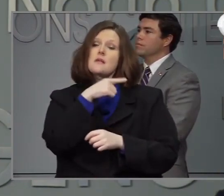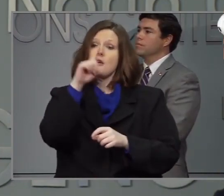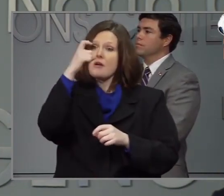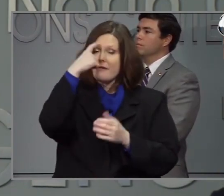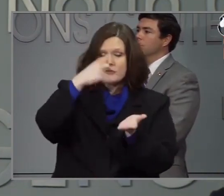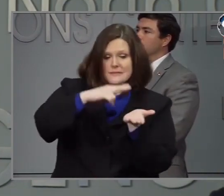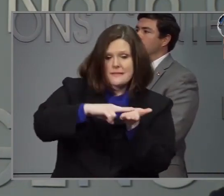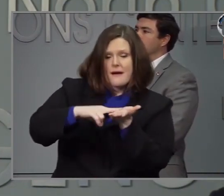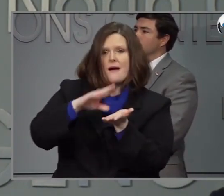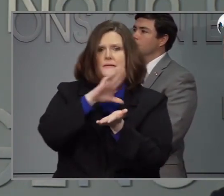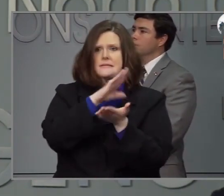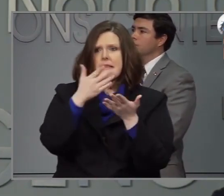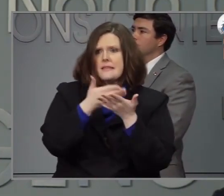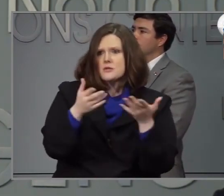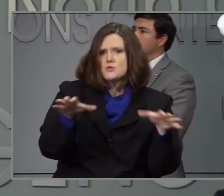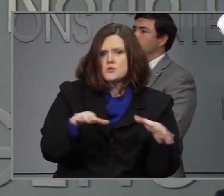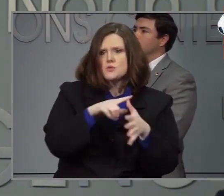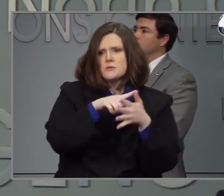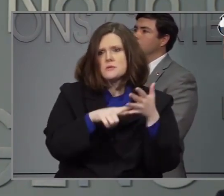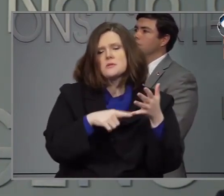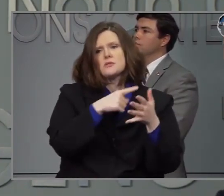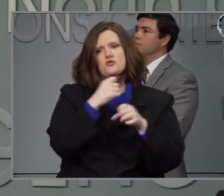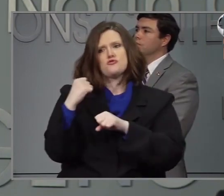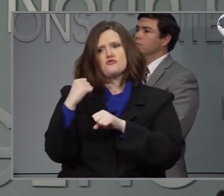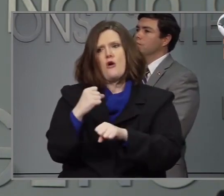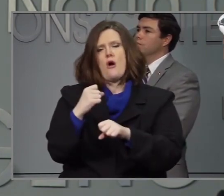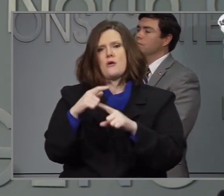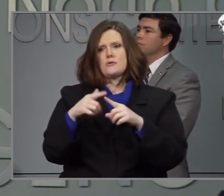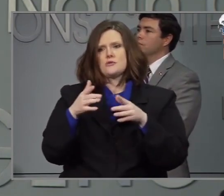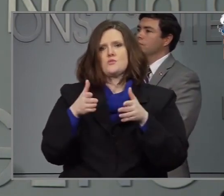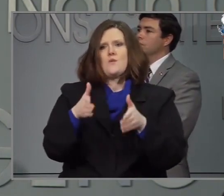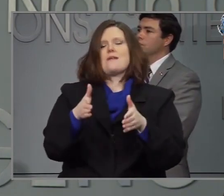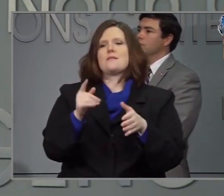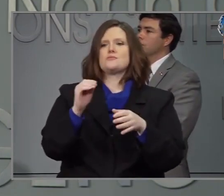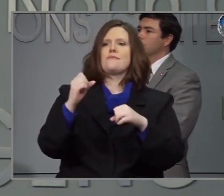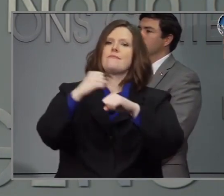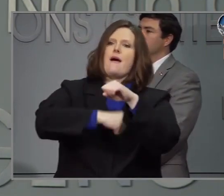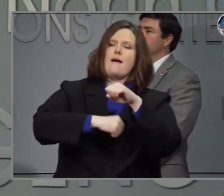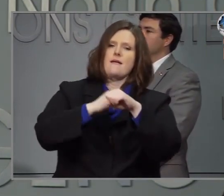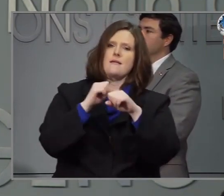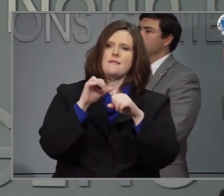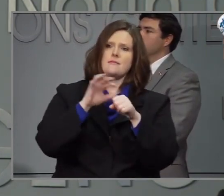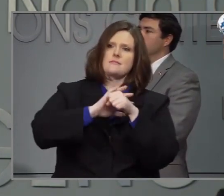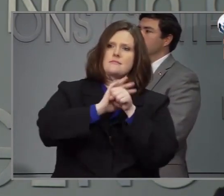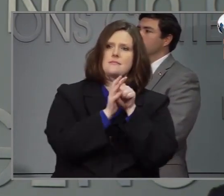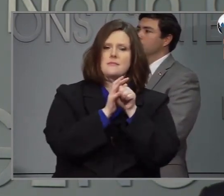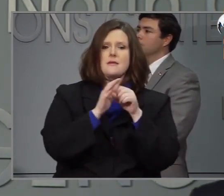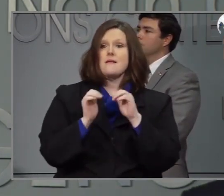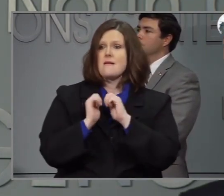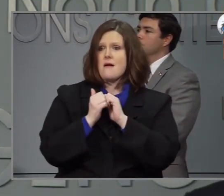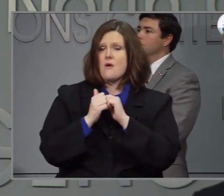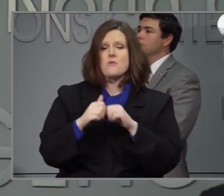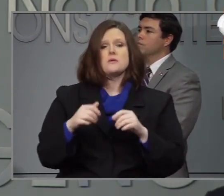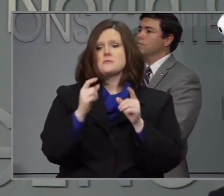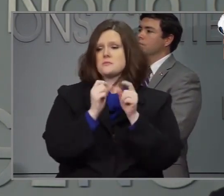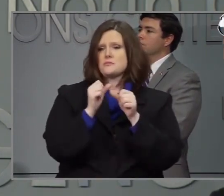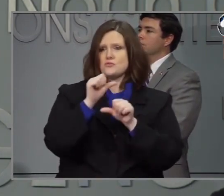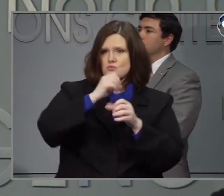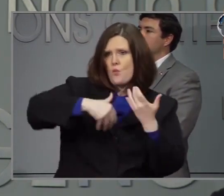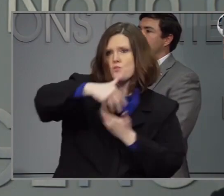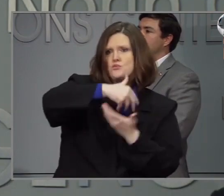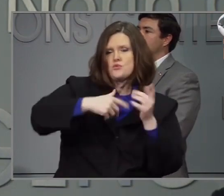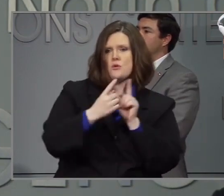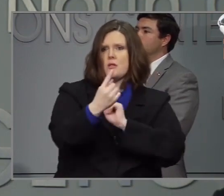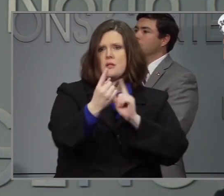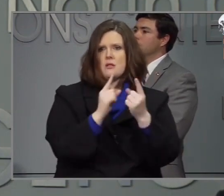este tema de difíciles decisiones las medidas del gobernador hacen que sea una ar más fuerte que nosotros tenemos